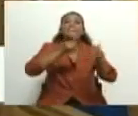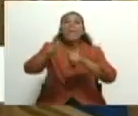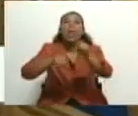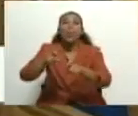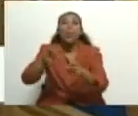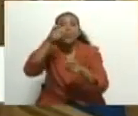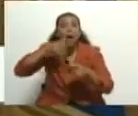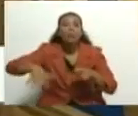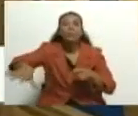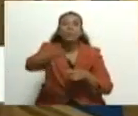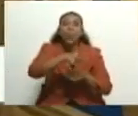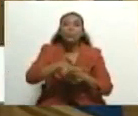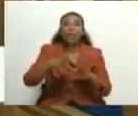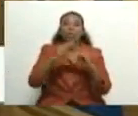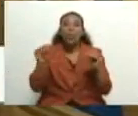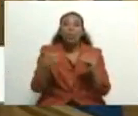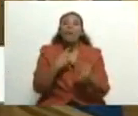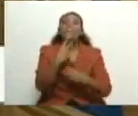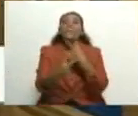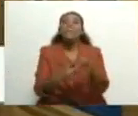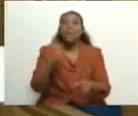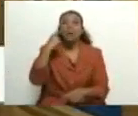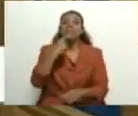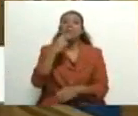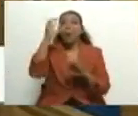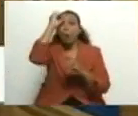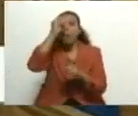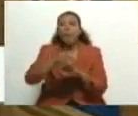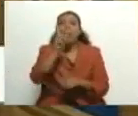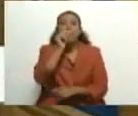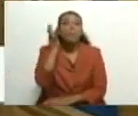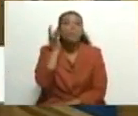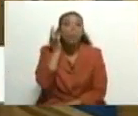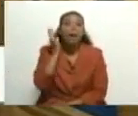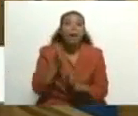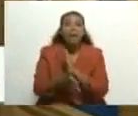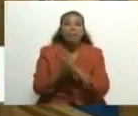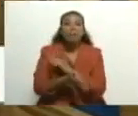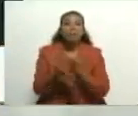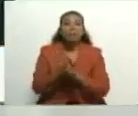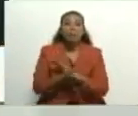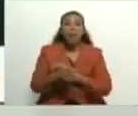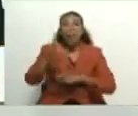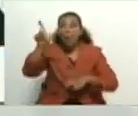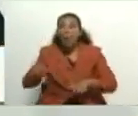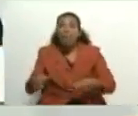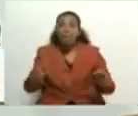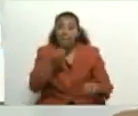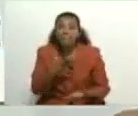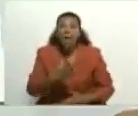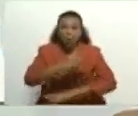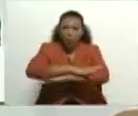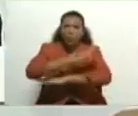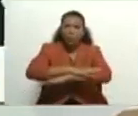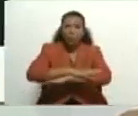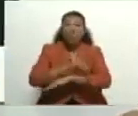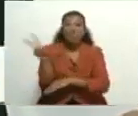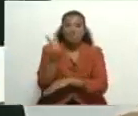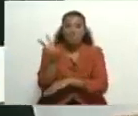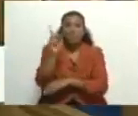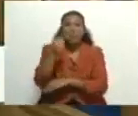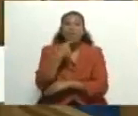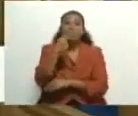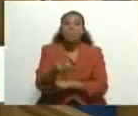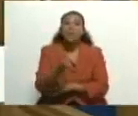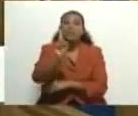consultivo para que todo el pueblo hable, para que las mujeres de Venezuela hablen, para que los hombres de bien de la República Bolivariana